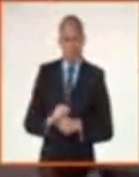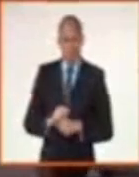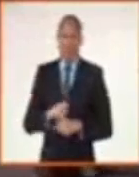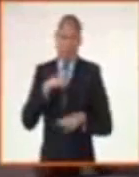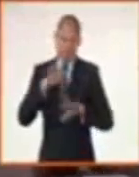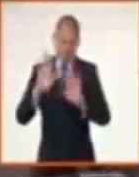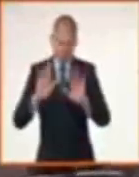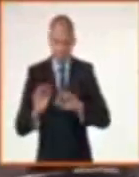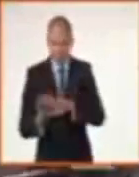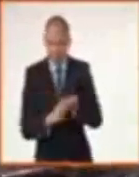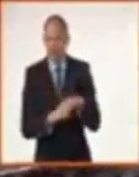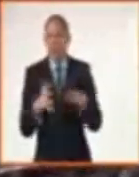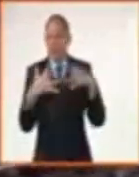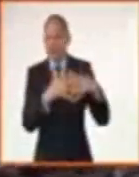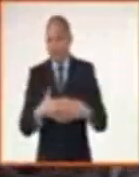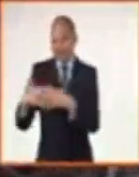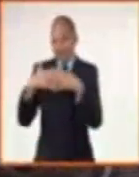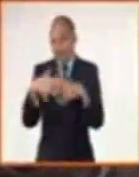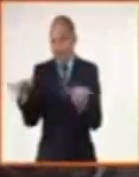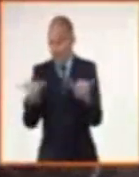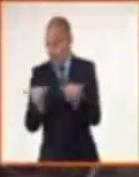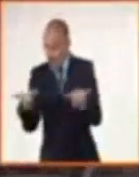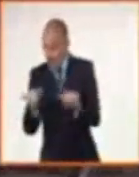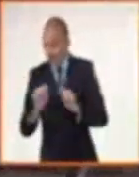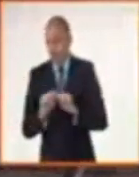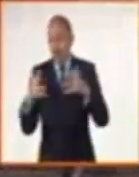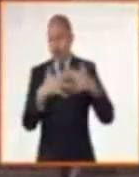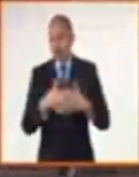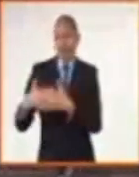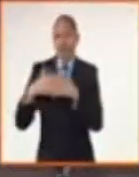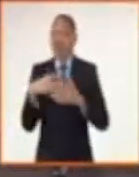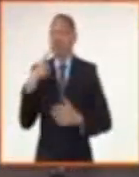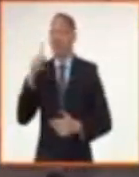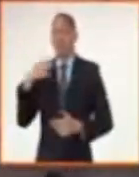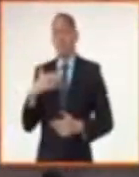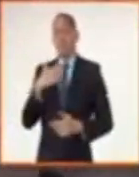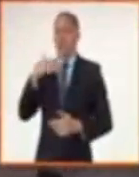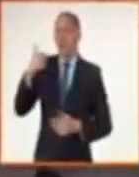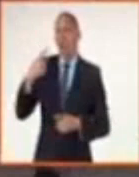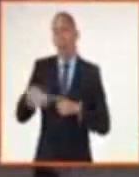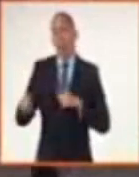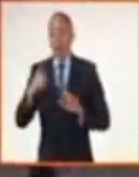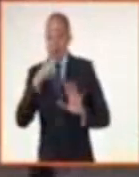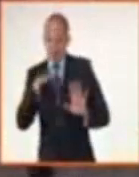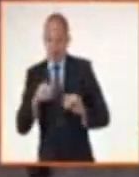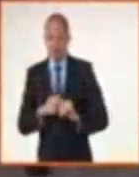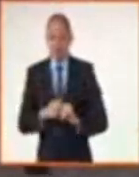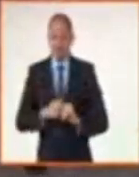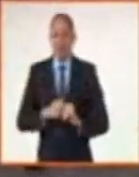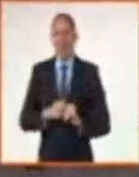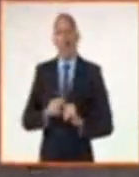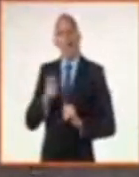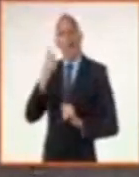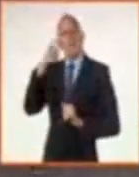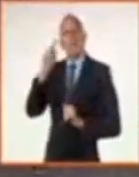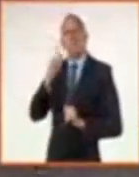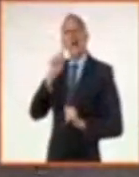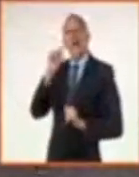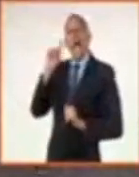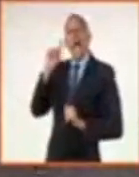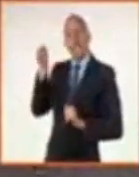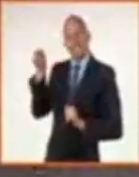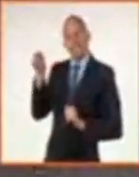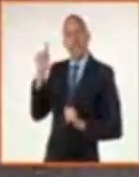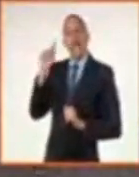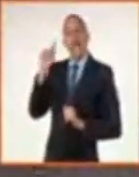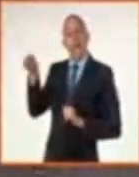una elección por el presidente. Ningún ciudadano estadounidense vota por el presidente de Estados Unidos. Vota por un representante al colegio electoral.